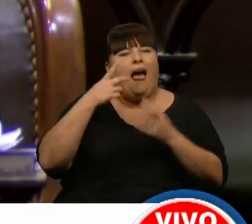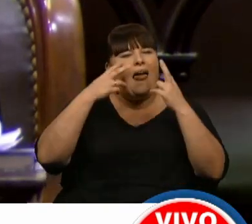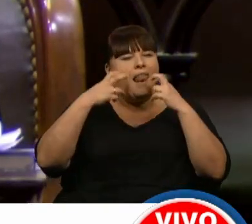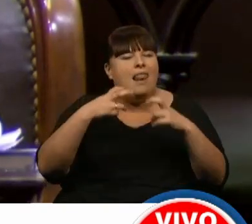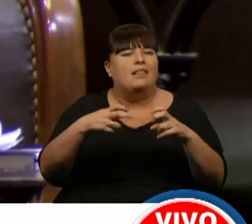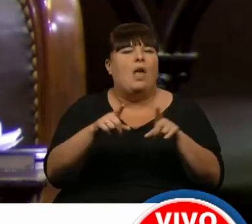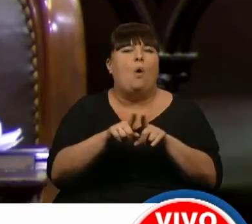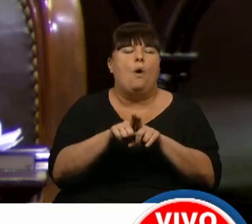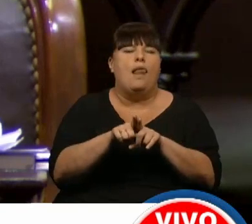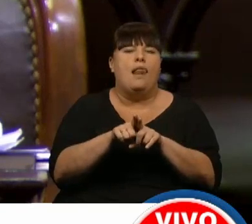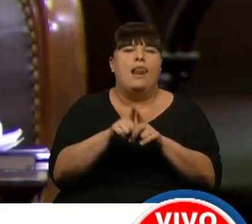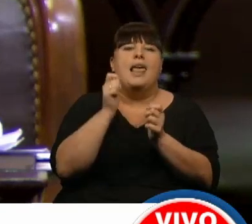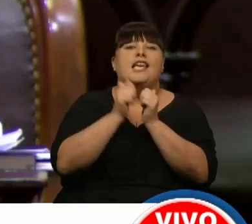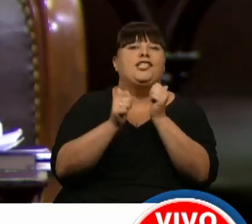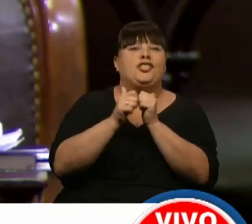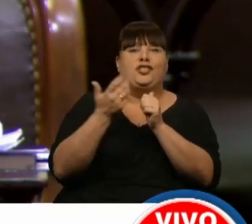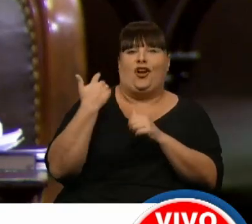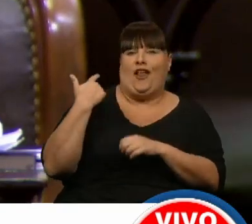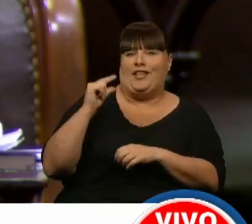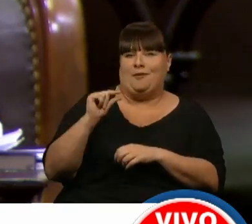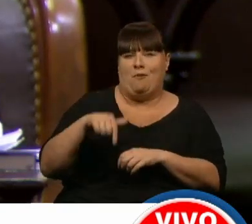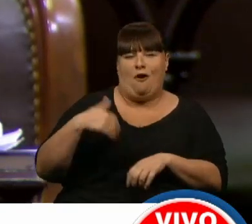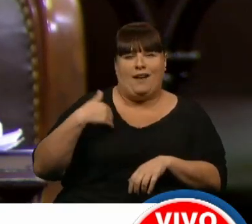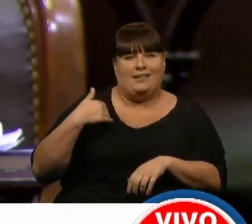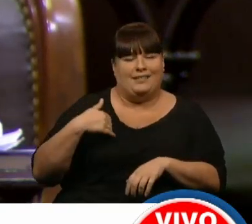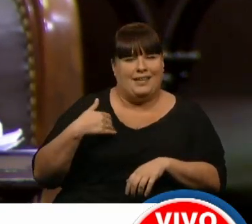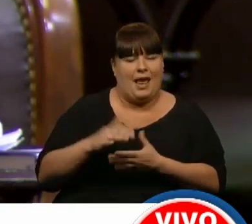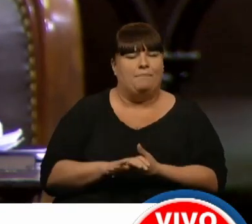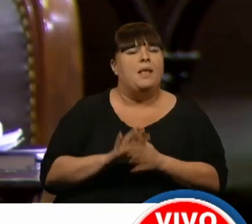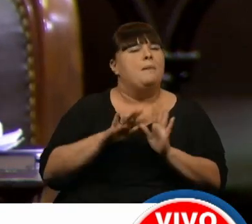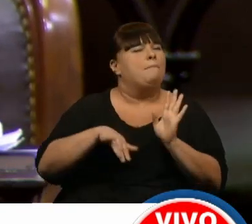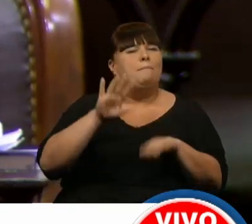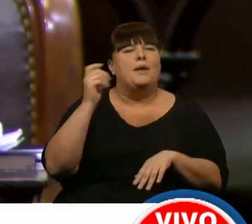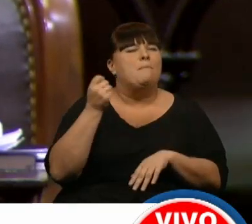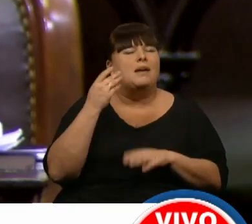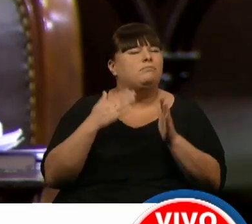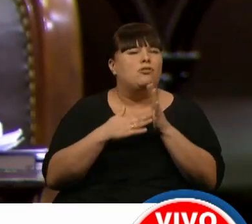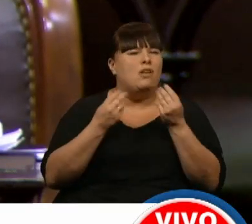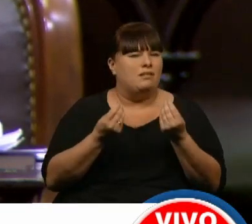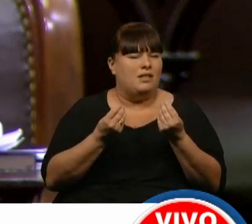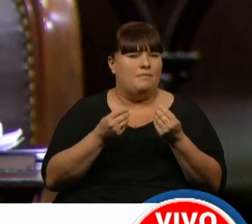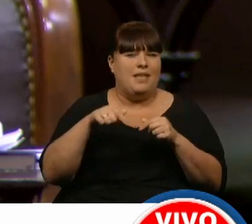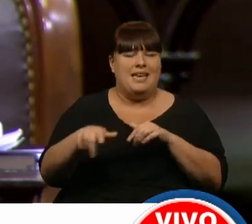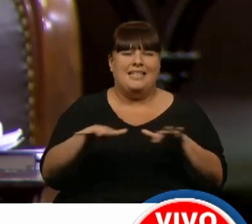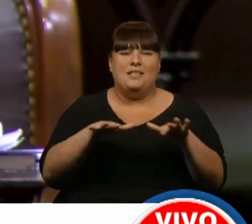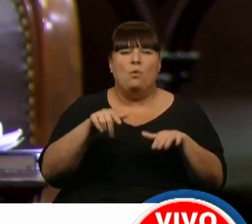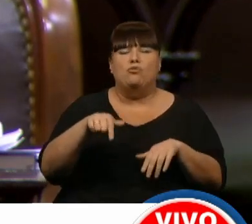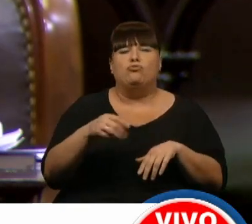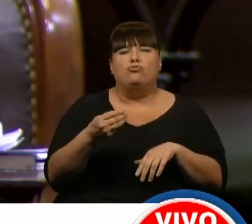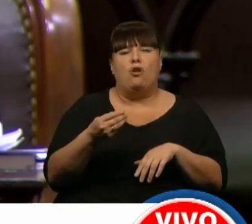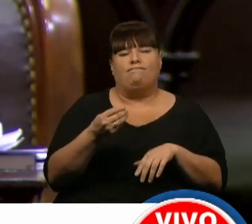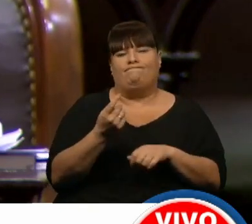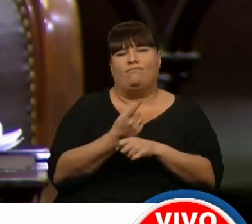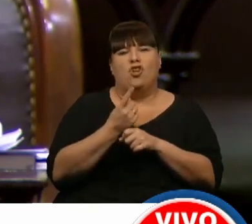revisa la historia reciente de nuestro país. Pero fundamentalmente este contexto